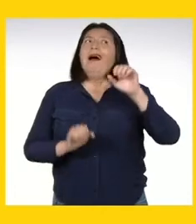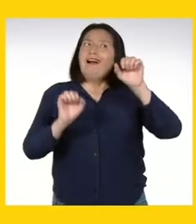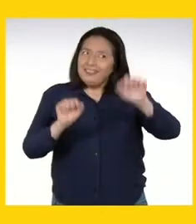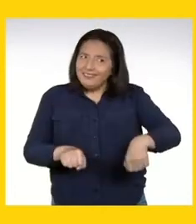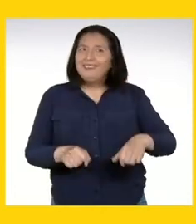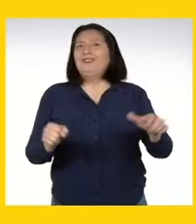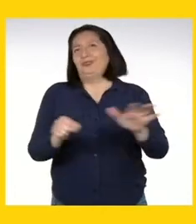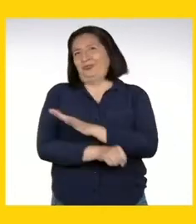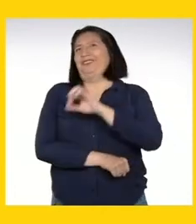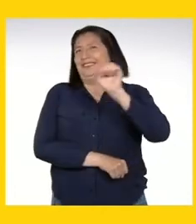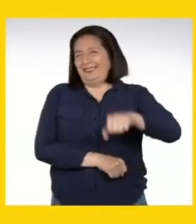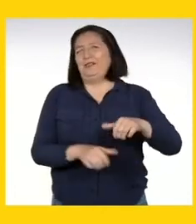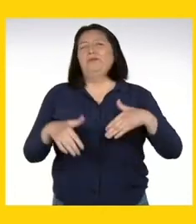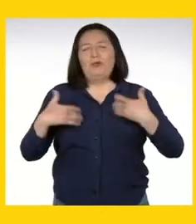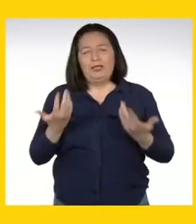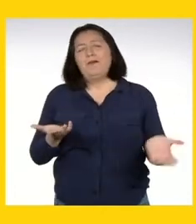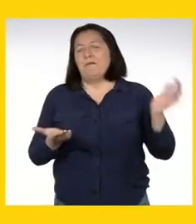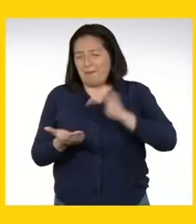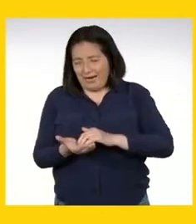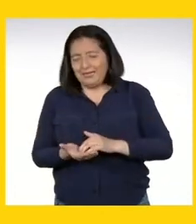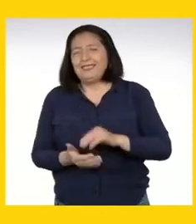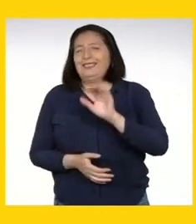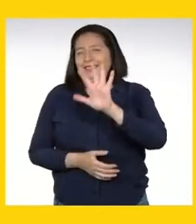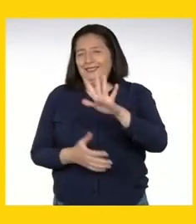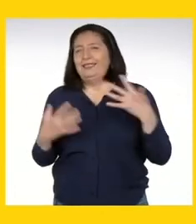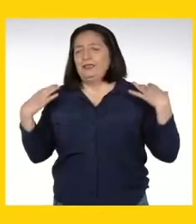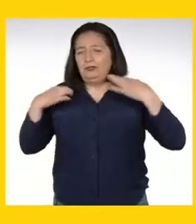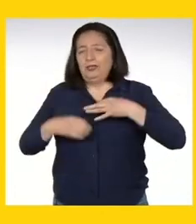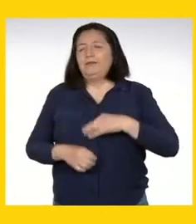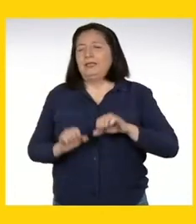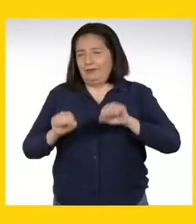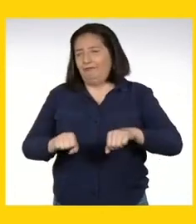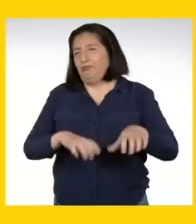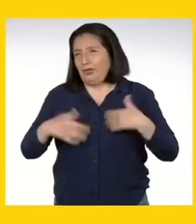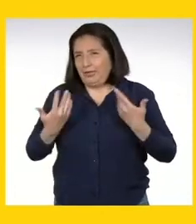le alcanzará para hacer las 5 camisas adicionales.